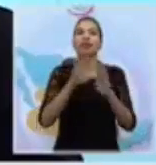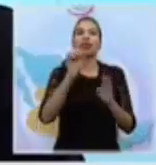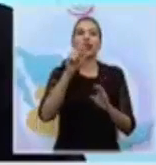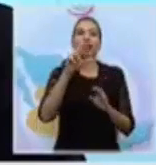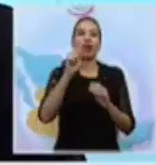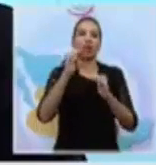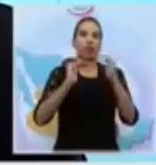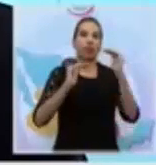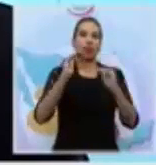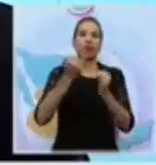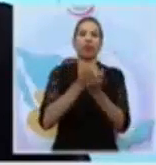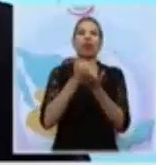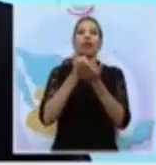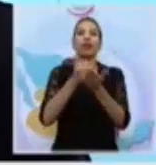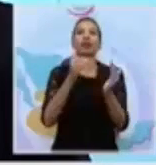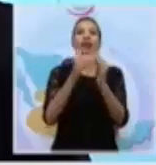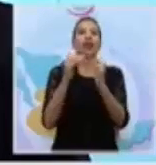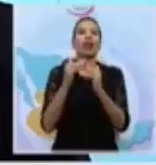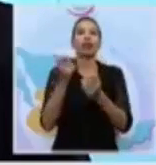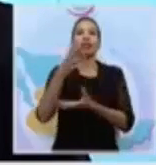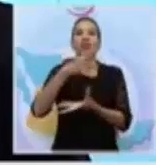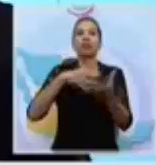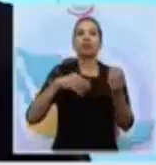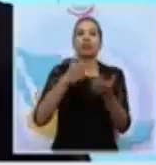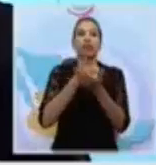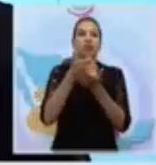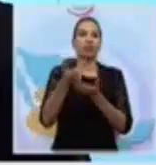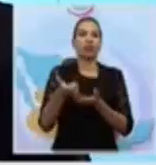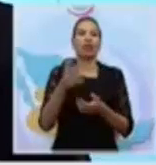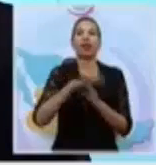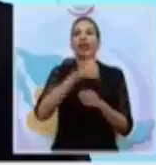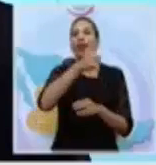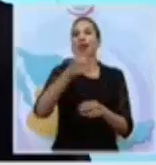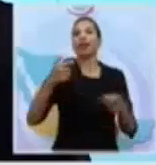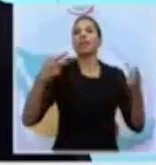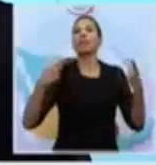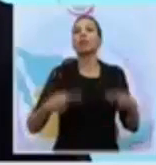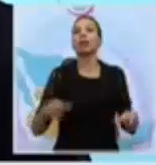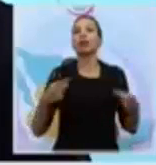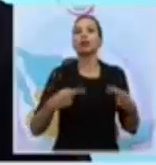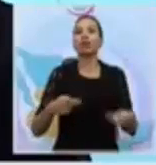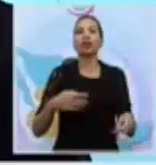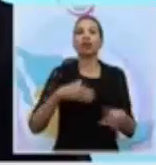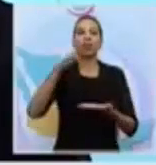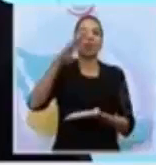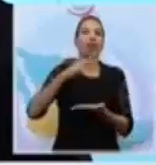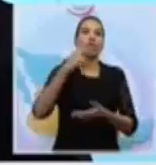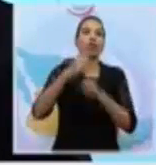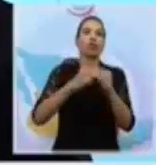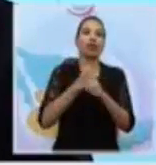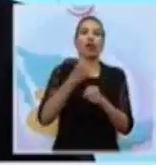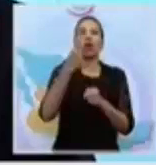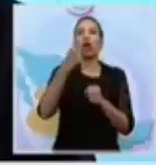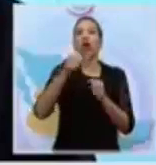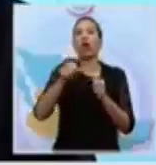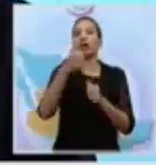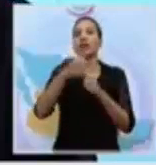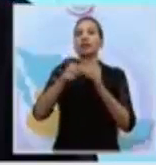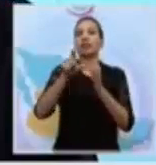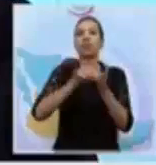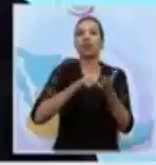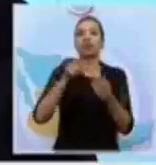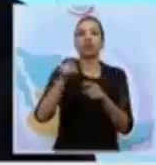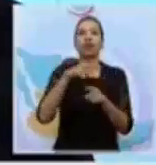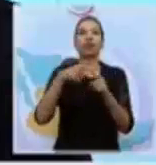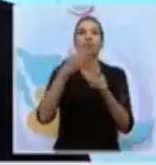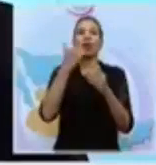mínimo. Otorgar a los hogares una transferencia monetaria por cada persona menor a 2 años 11 meses, que son los que quedan